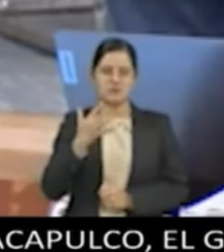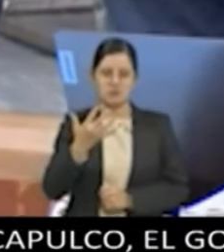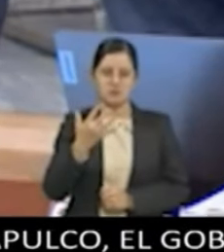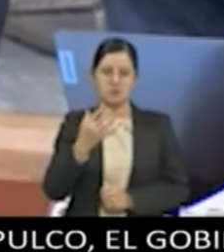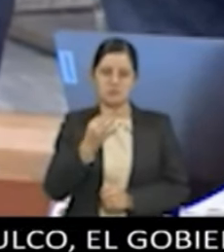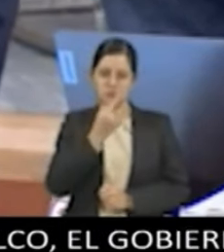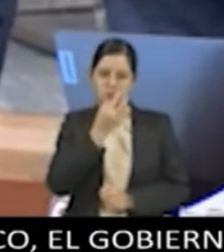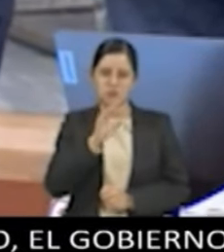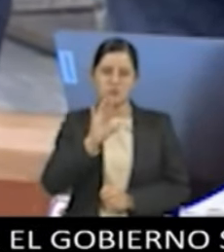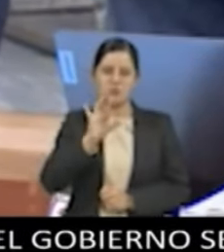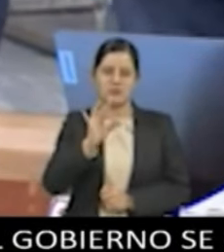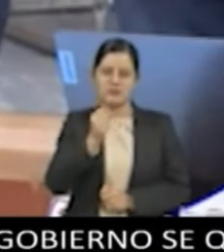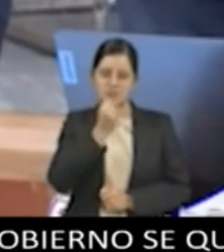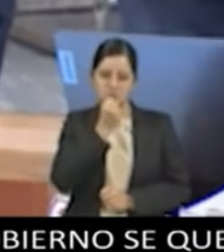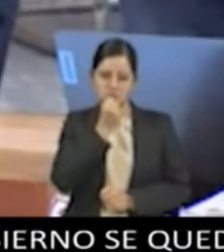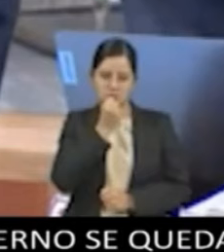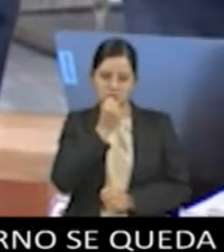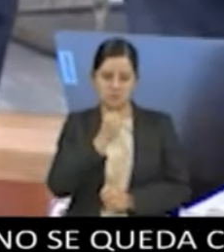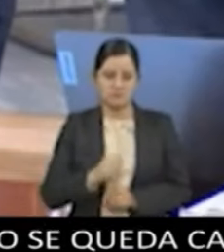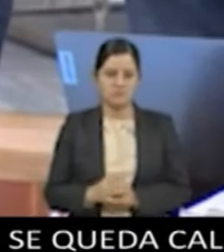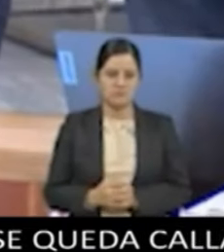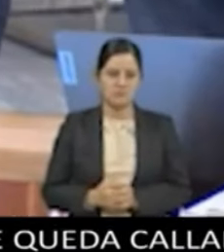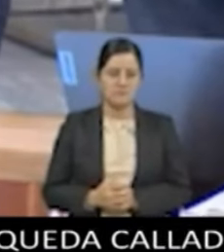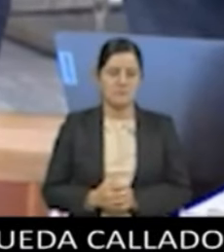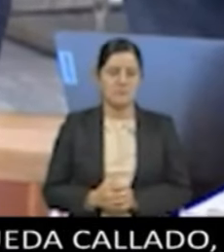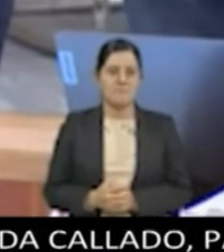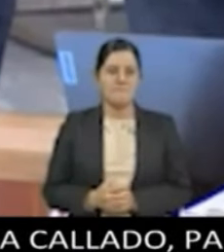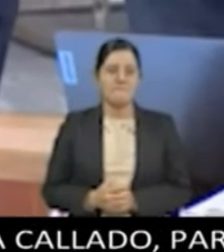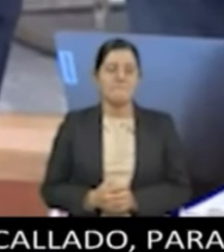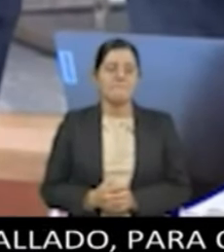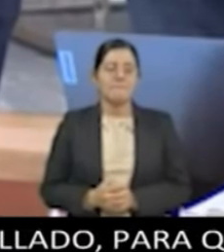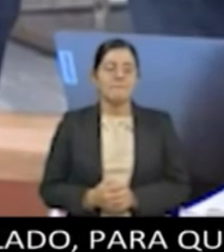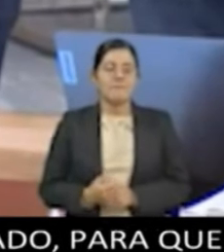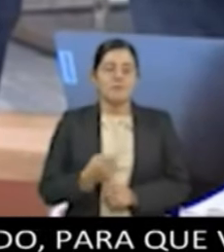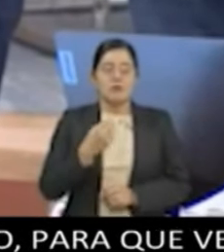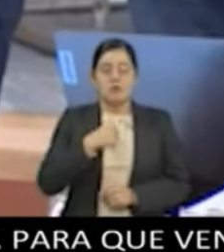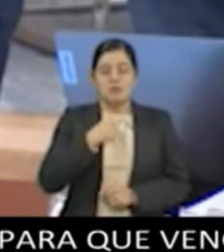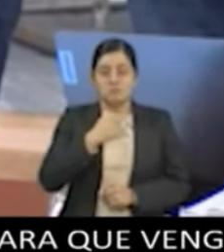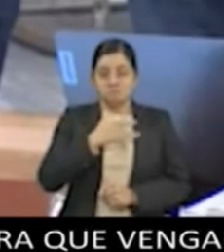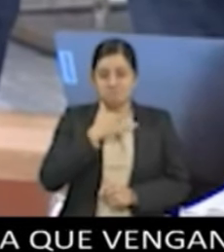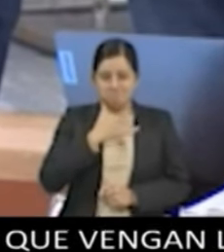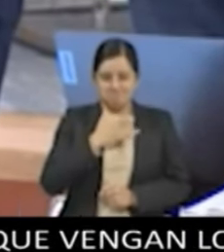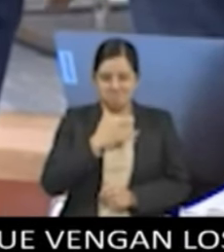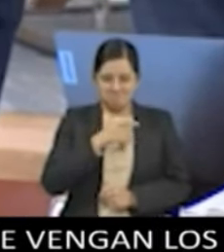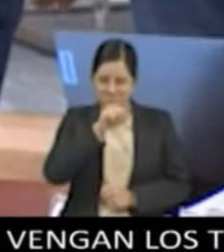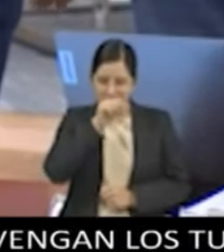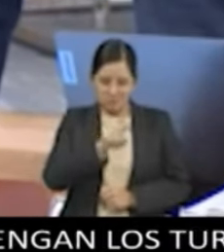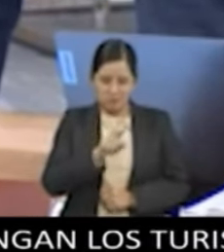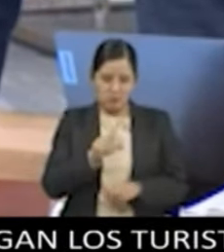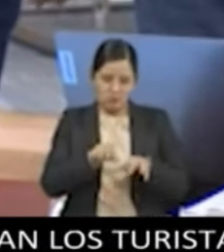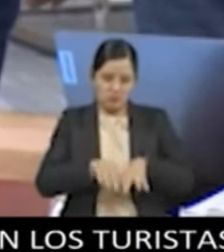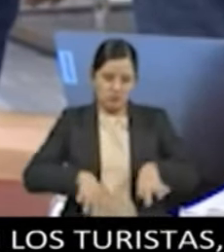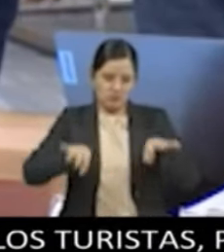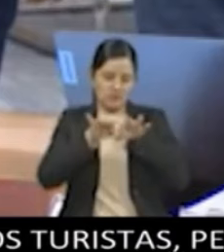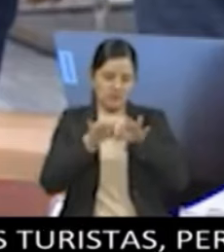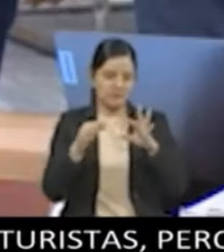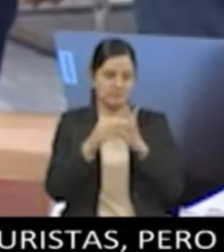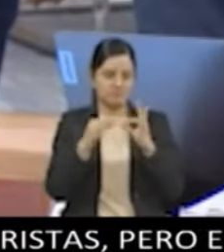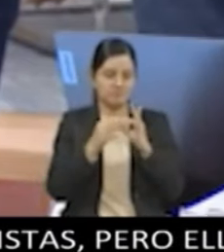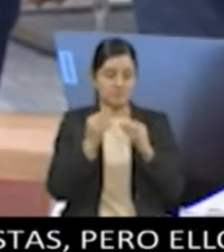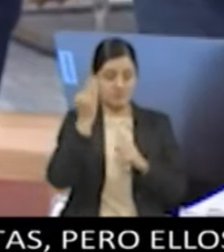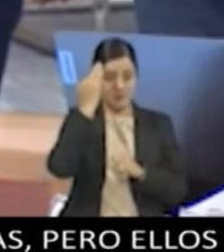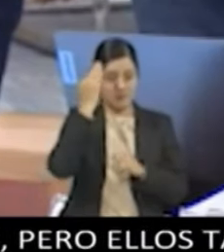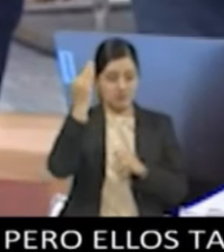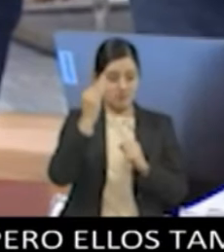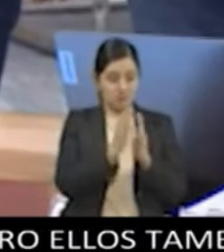Tadei, a pesar de ello, dice que se encamina hacia la tranquilidad y por la mañana varias consejerías hicieron un llamado al